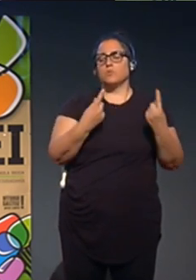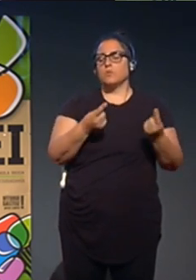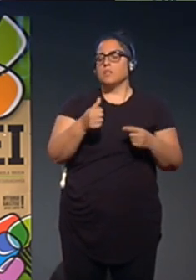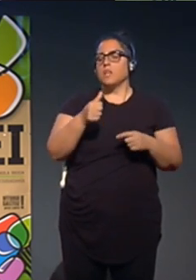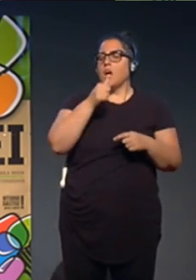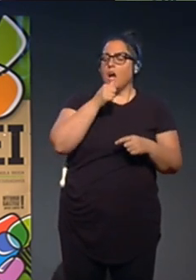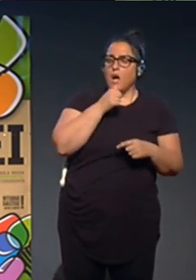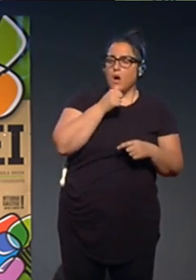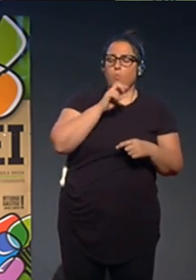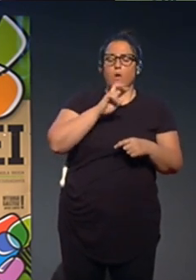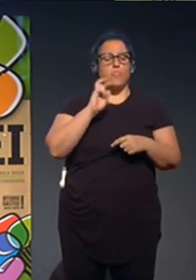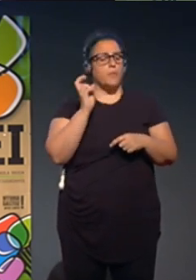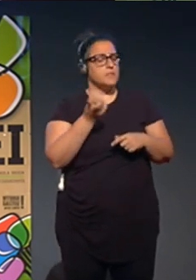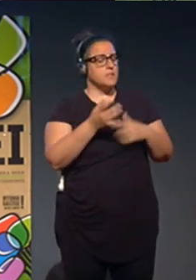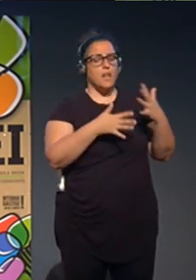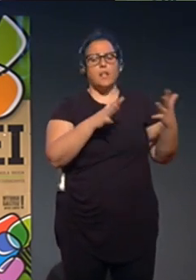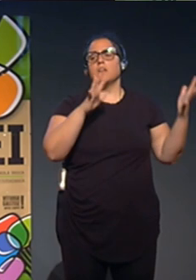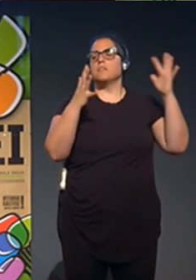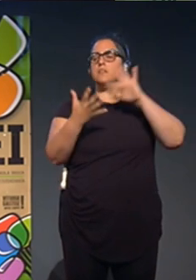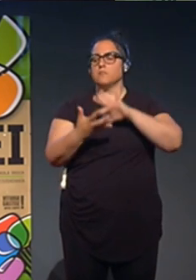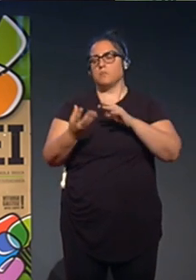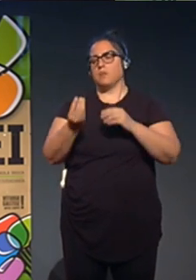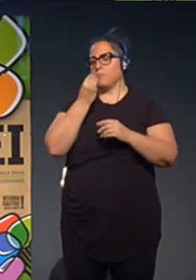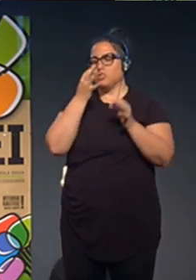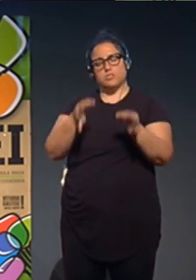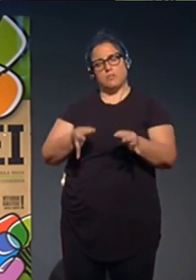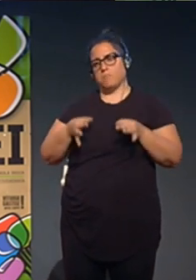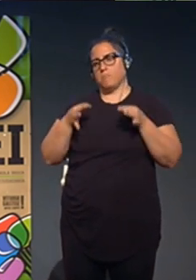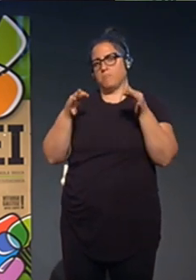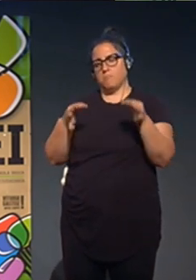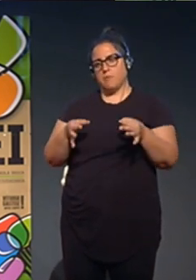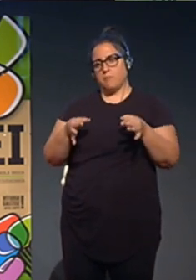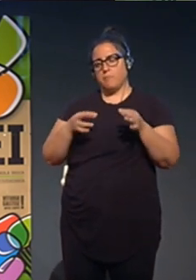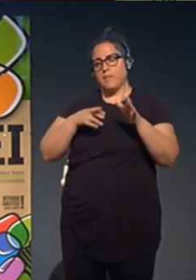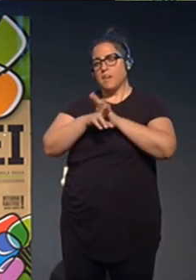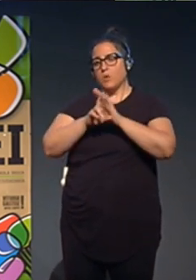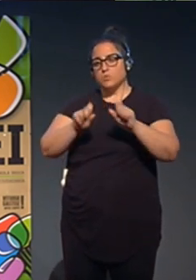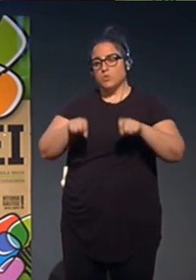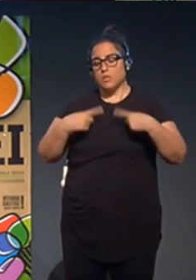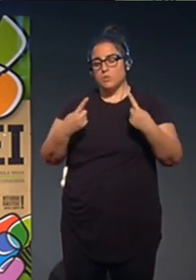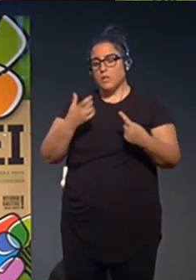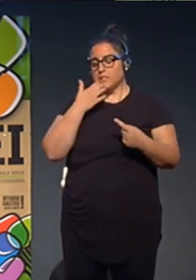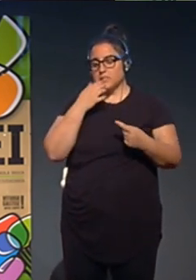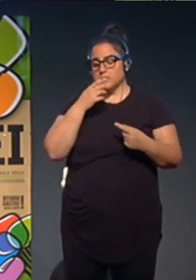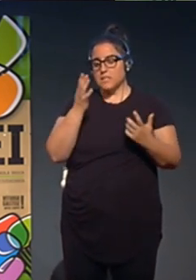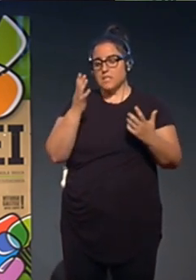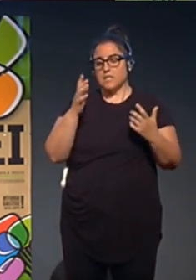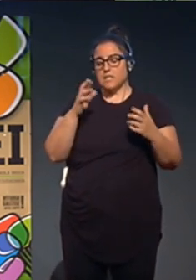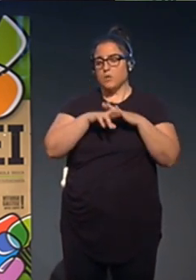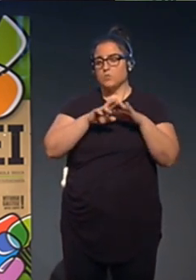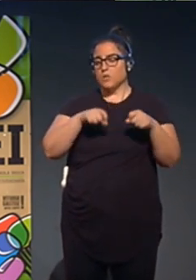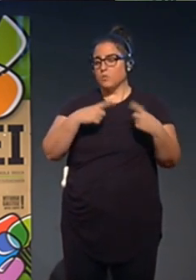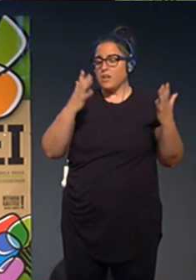biológica y energía transformarlo en alimentos si esos recursos naturales no existen o están